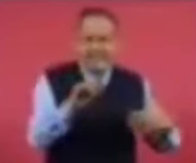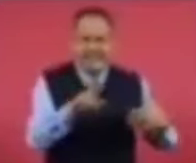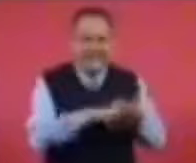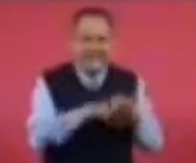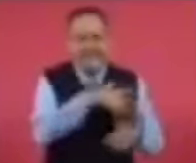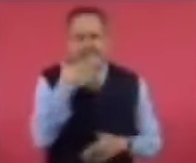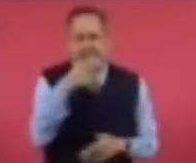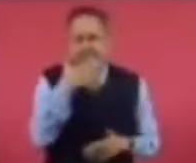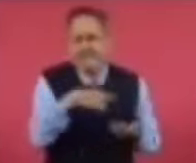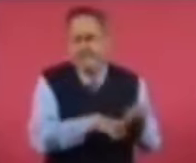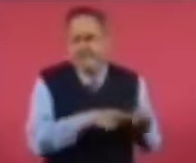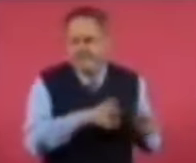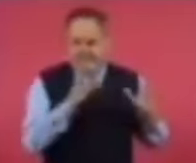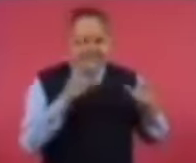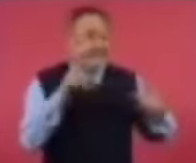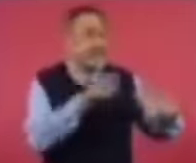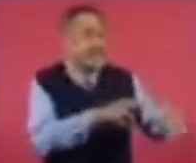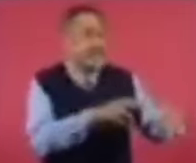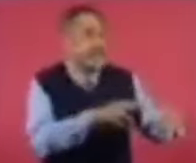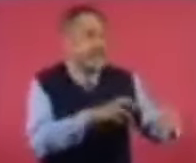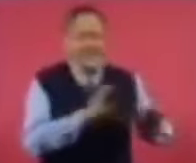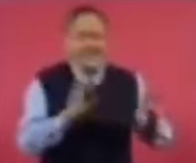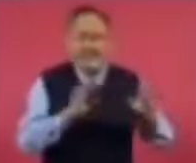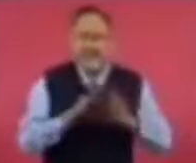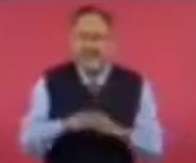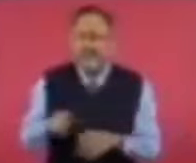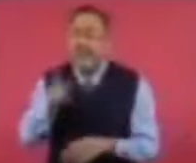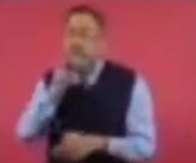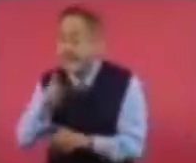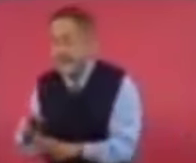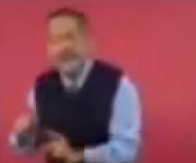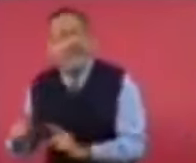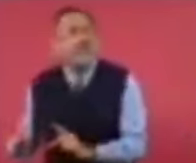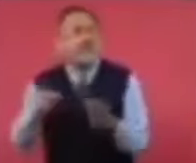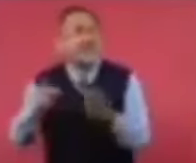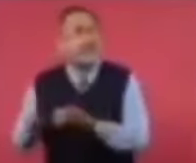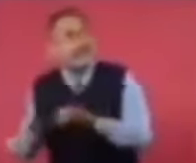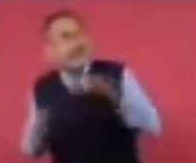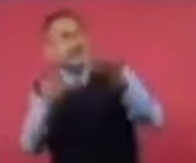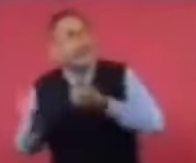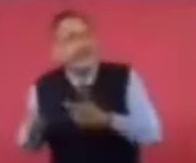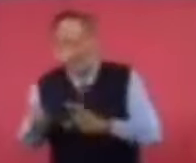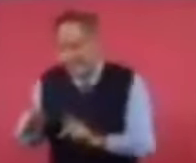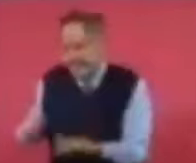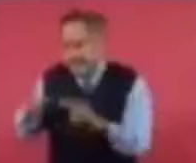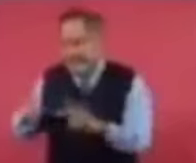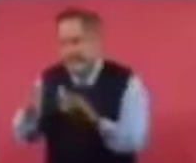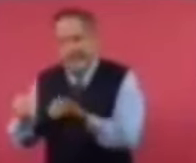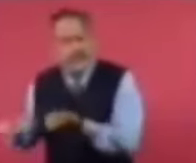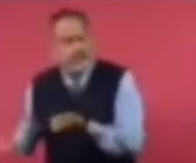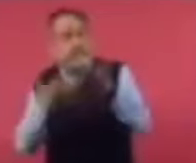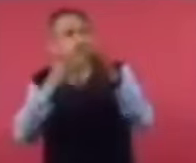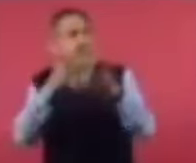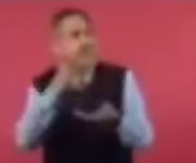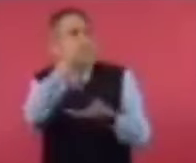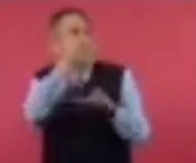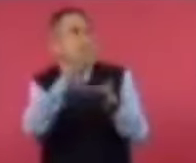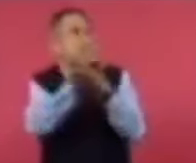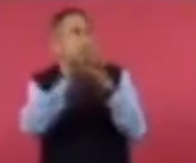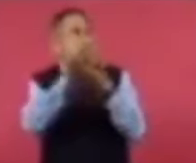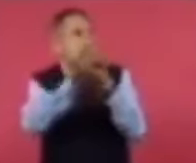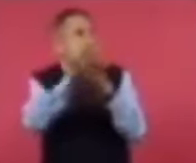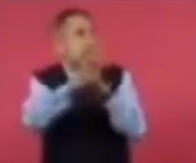ser dos bocas Okay se contempló hacer la la coquizadora y que el monstruo creciera de esa manera posterior a lo que